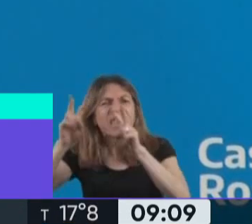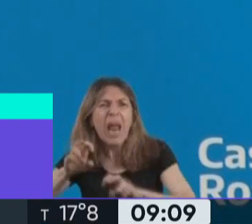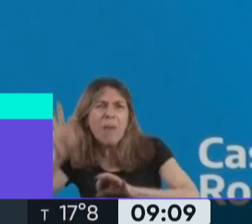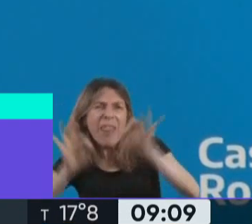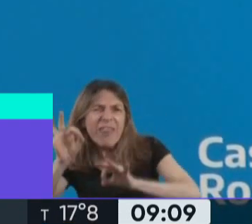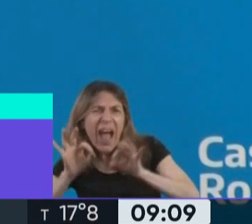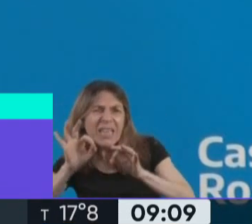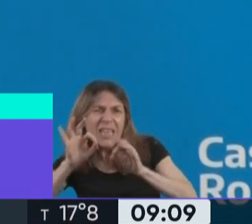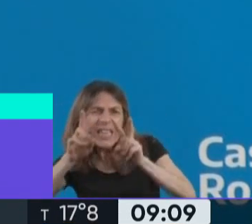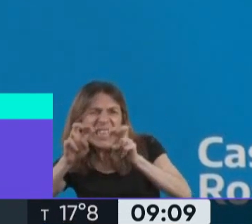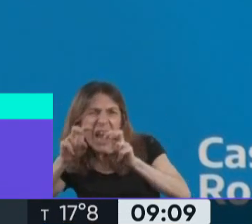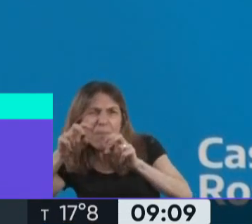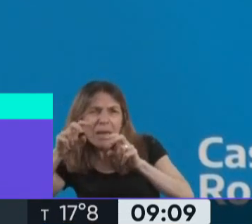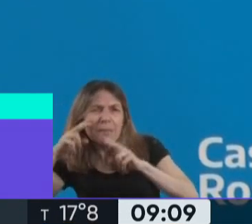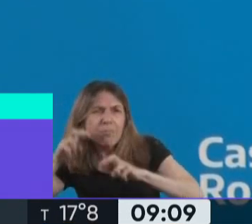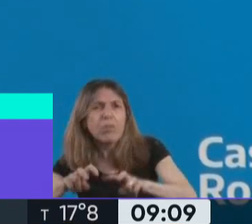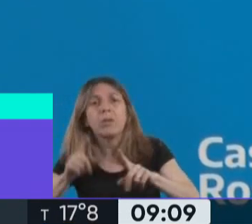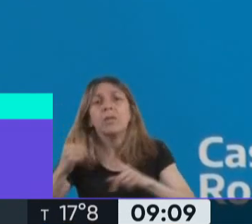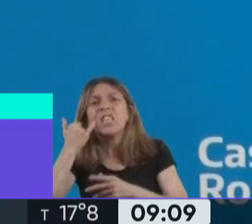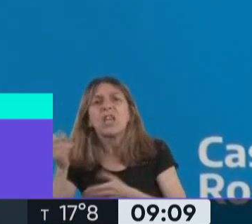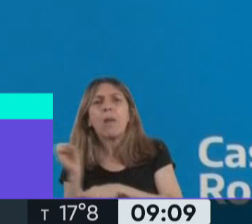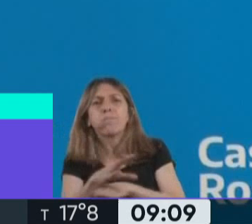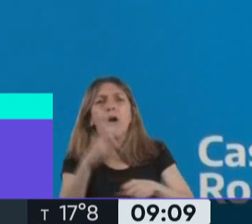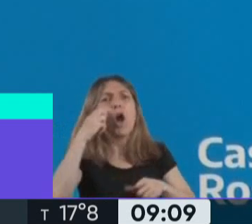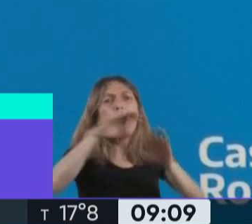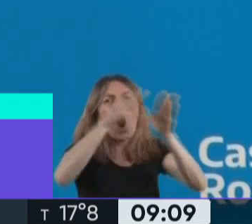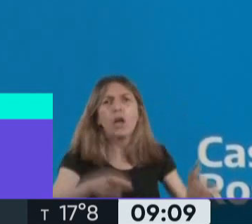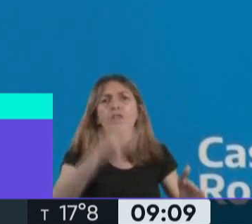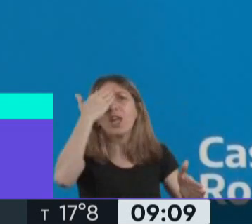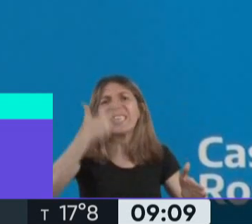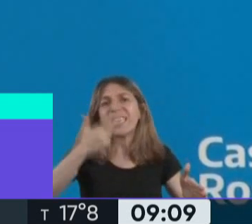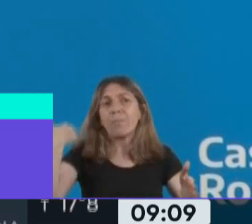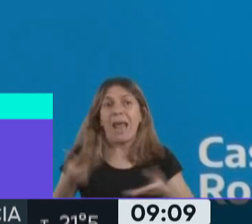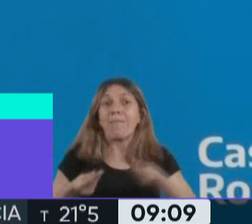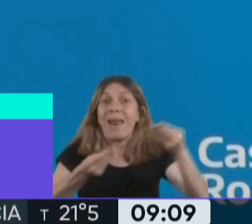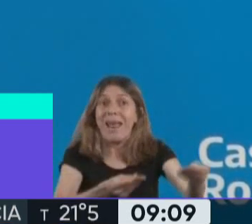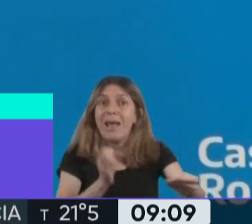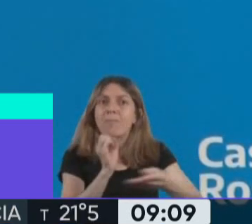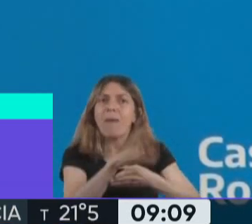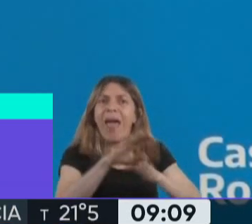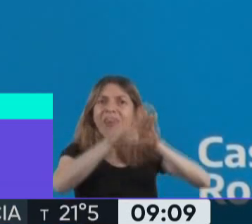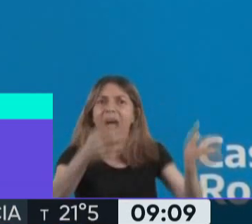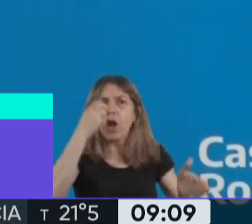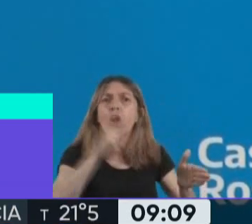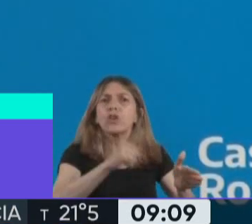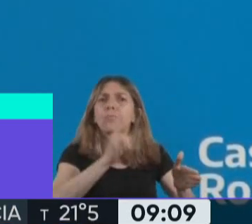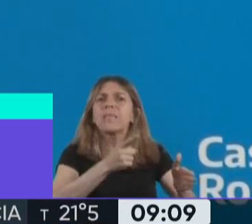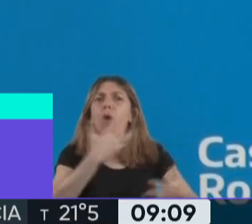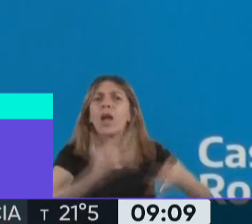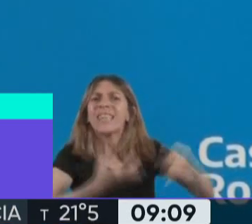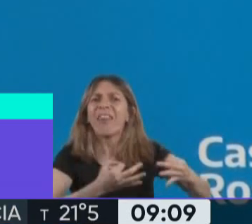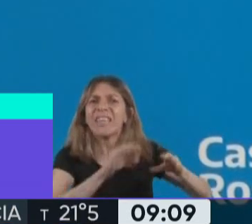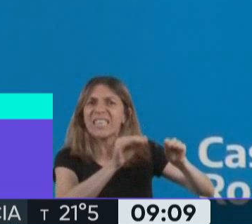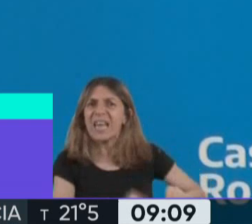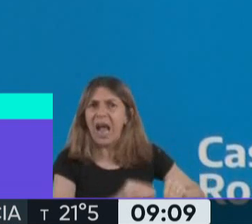está planteando. El presupuesto fue enviado al Congreso, tal como indica la Constitución, el 15 de septiembre, en base a los datos con los que se contaba en ese momento,